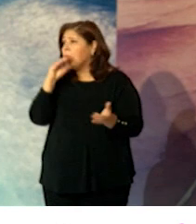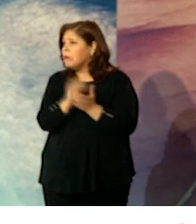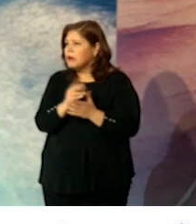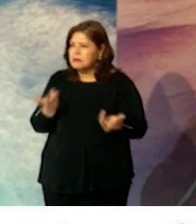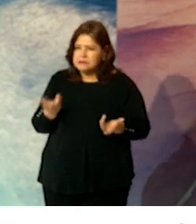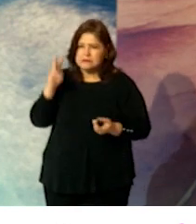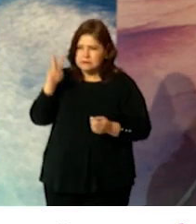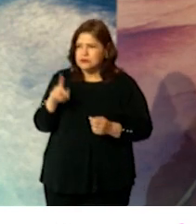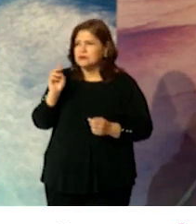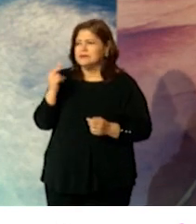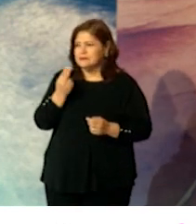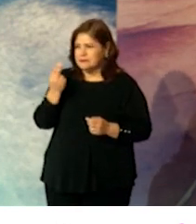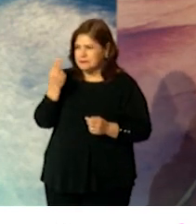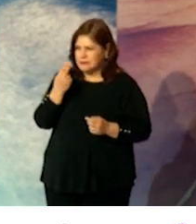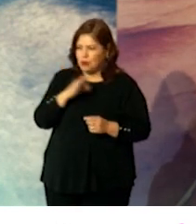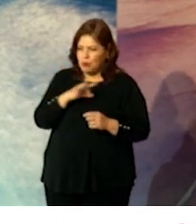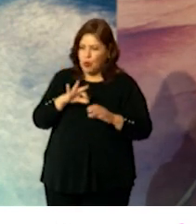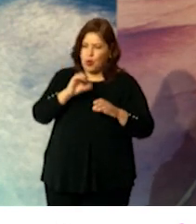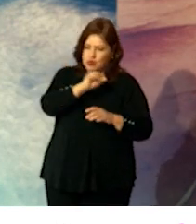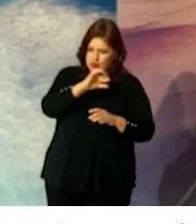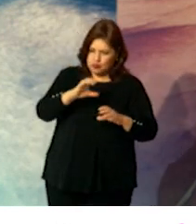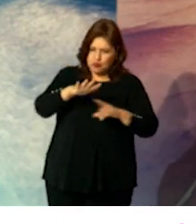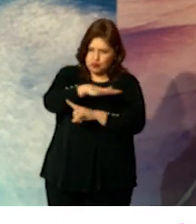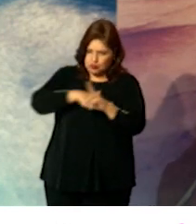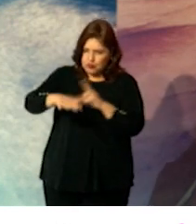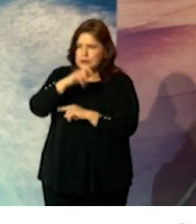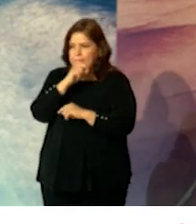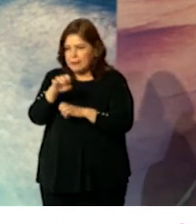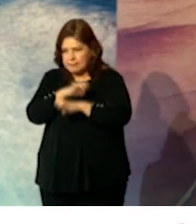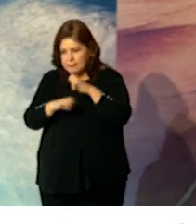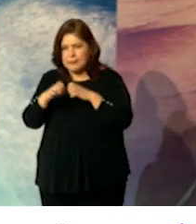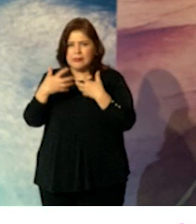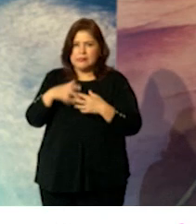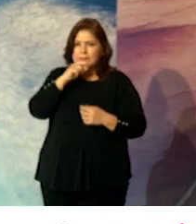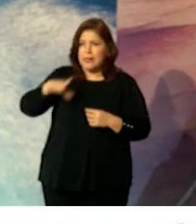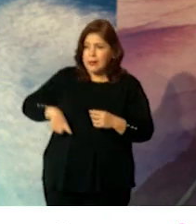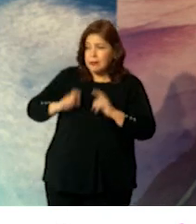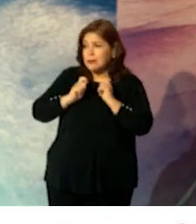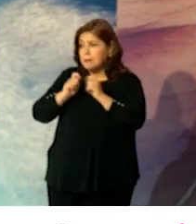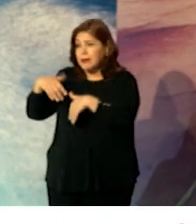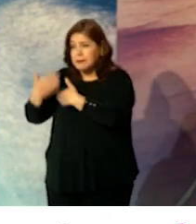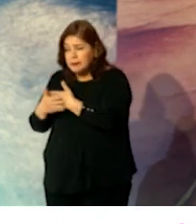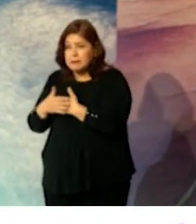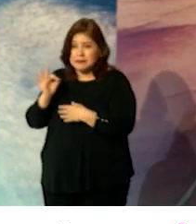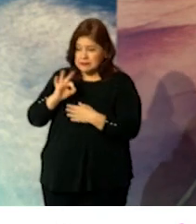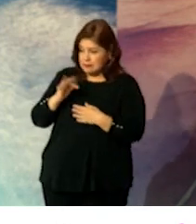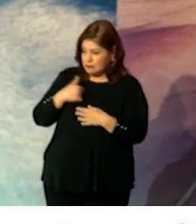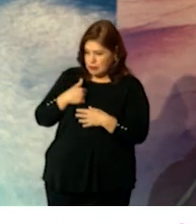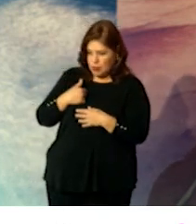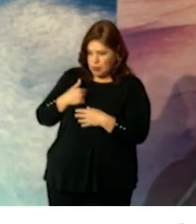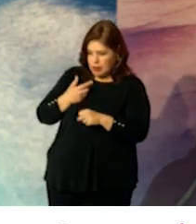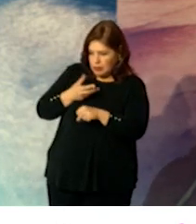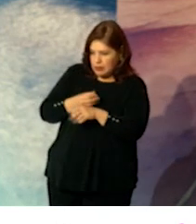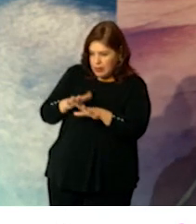parte fundamental desde las organizaciones de la sociedad civil, desde las empresas y también desde el gobierno, los que vayan a tomar los puestos, en que si no hacemos